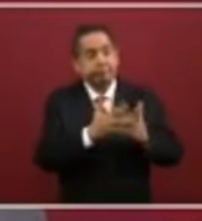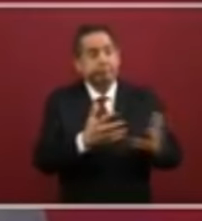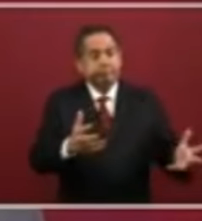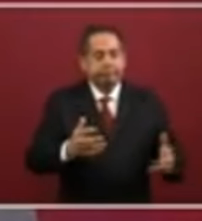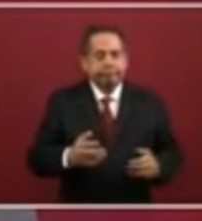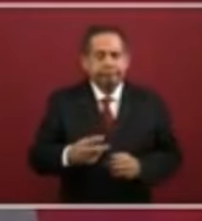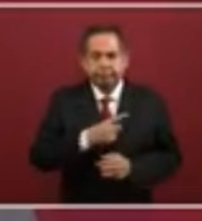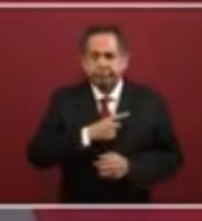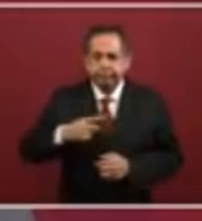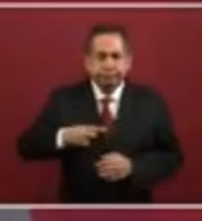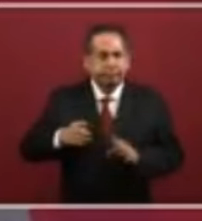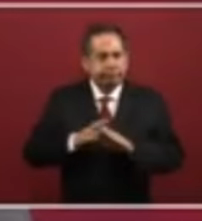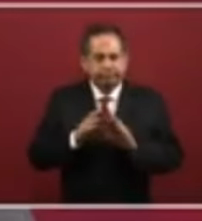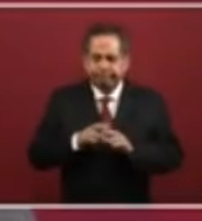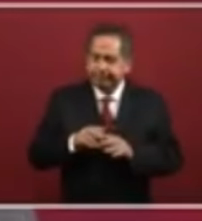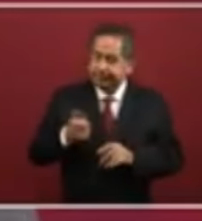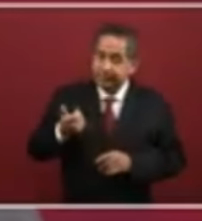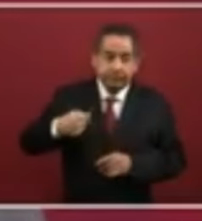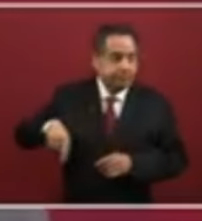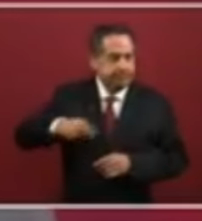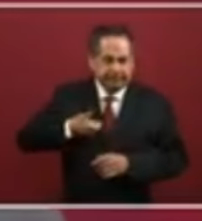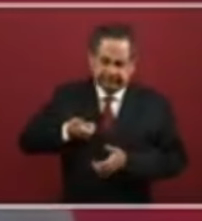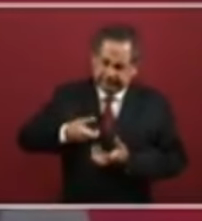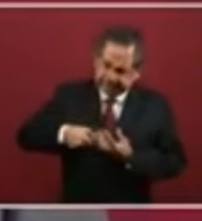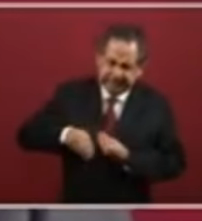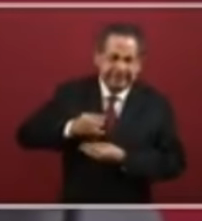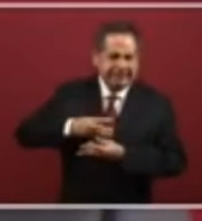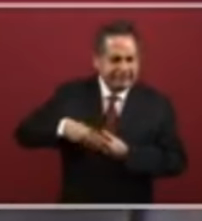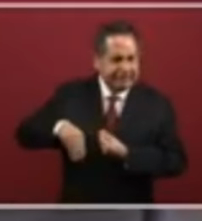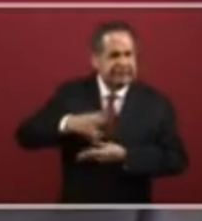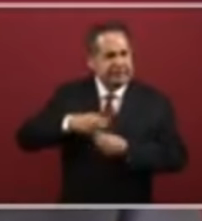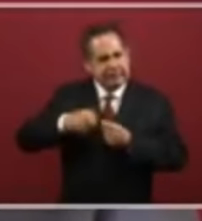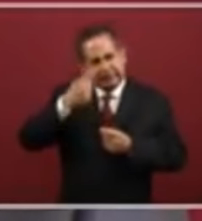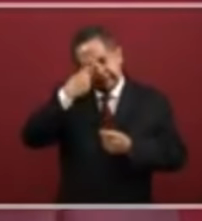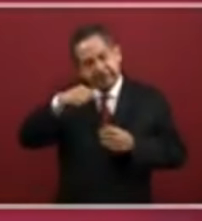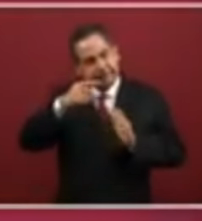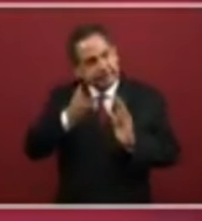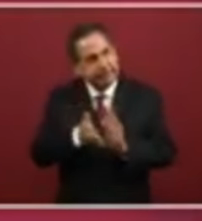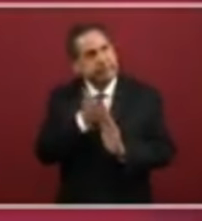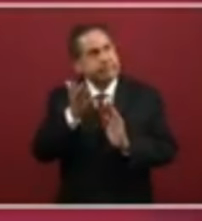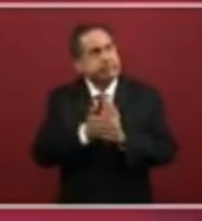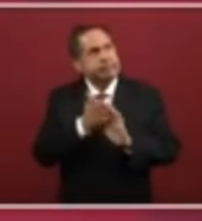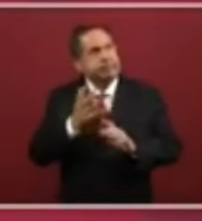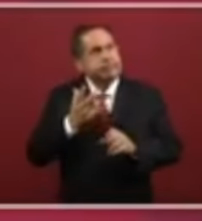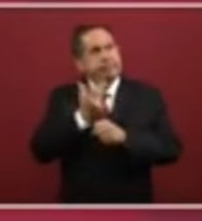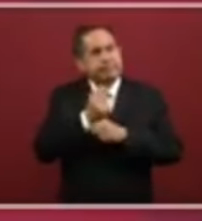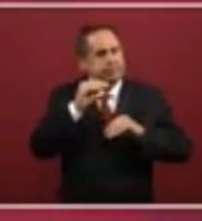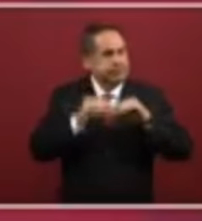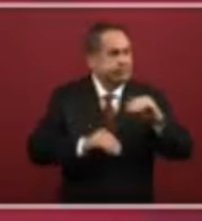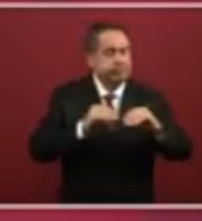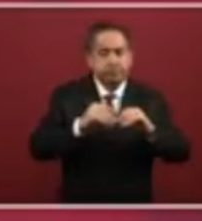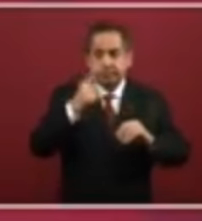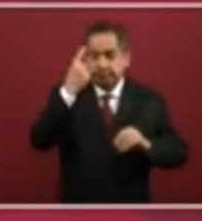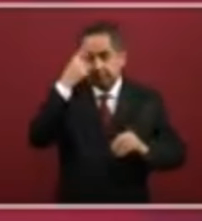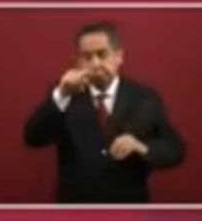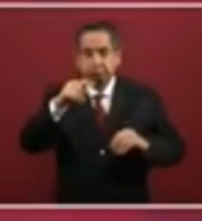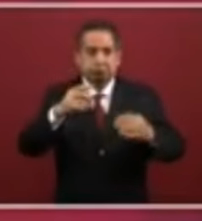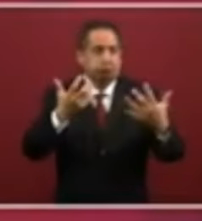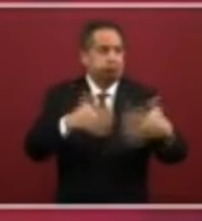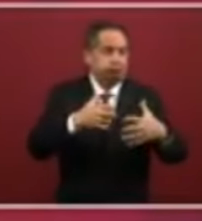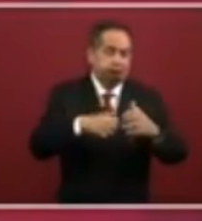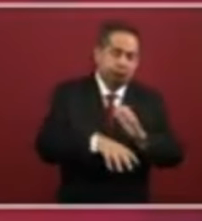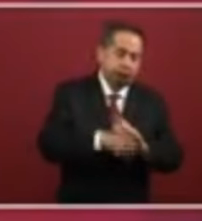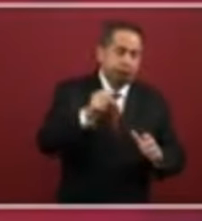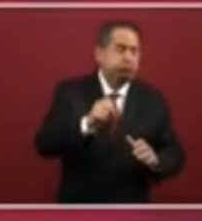Tenemos que lograr la autosuficiencia en la producción